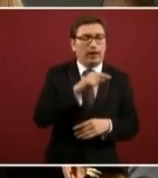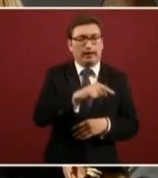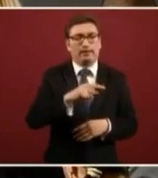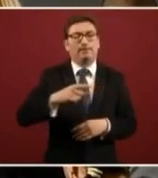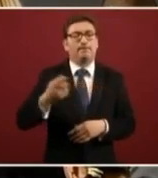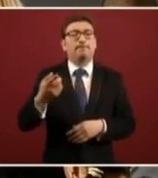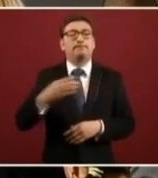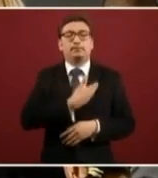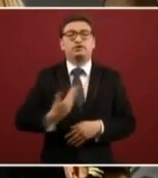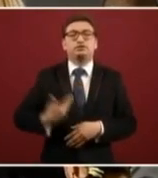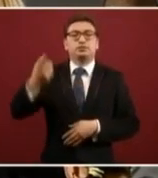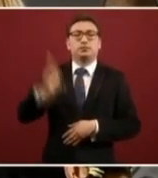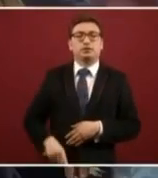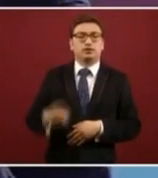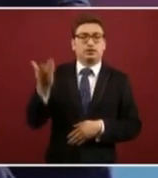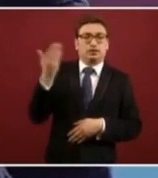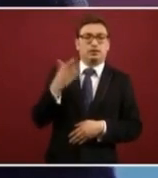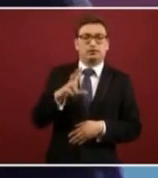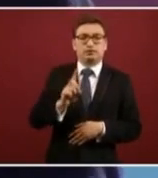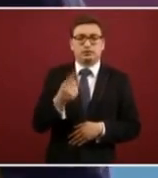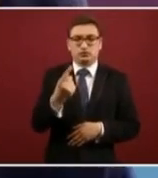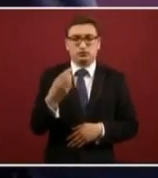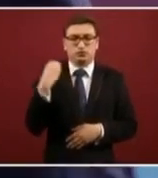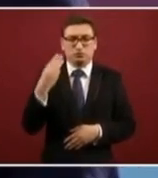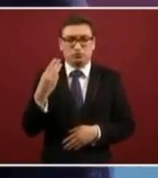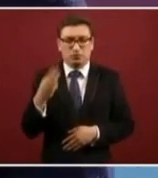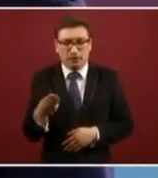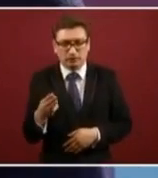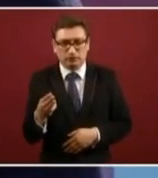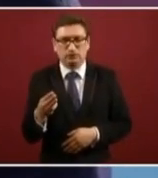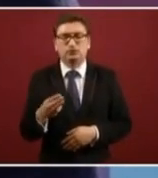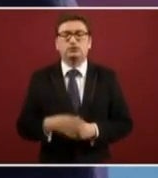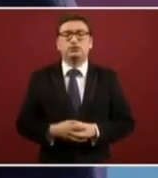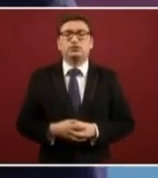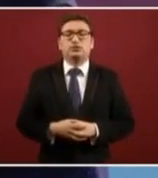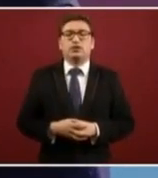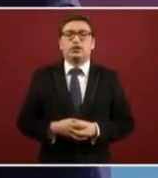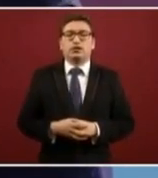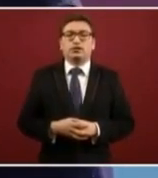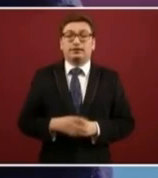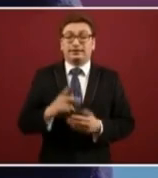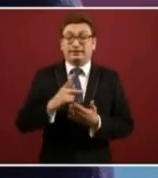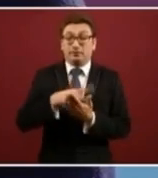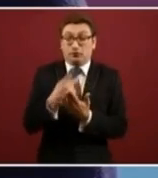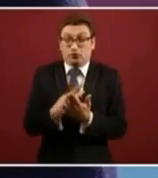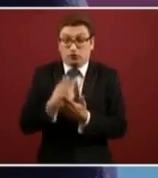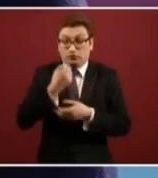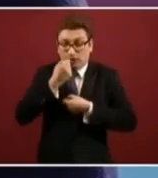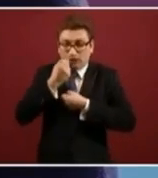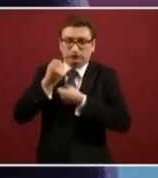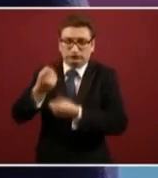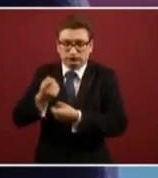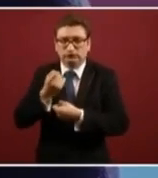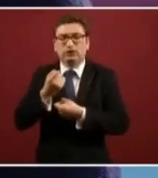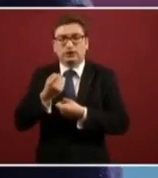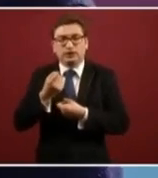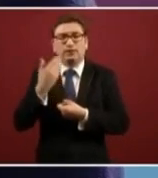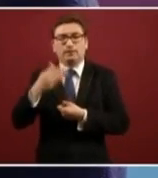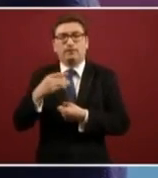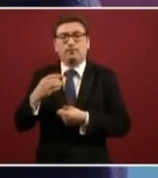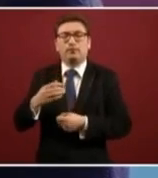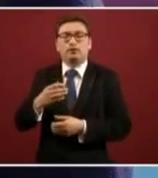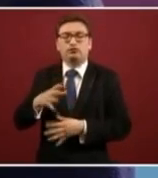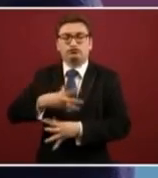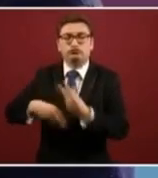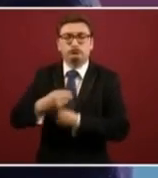presidente el pasado 31 de mayo. Y en el caso del programa de caña de azúcar dentro de Producción para el Bienestar,